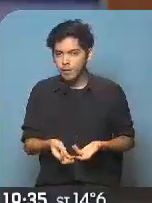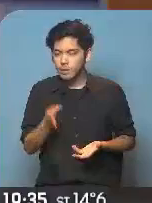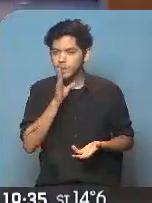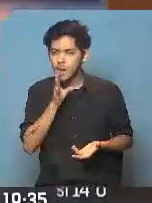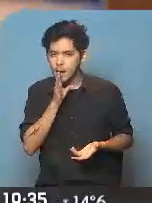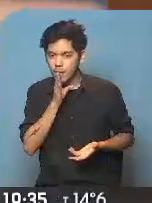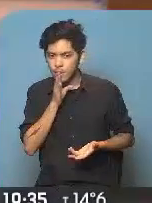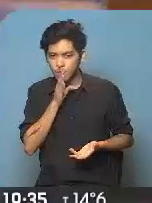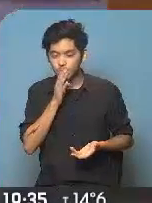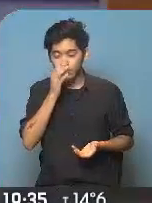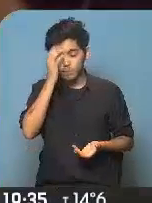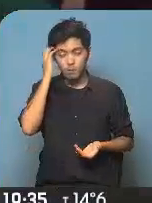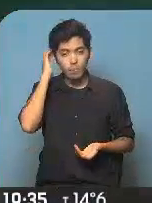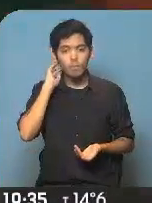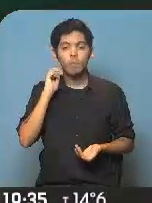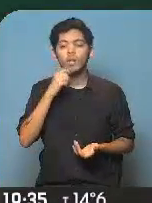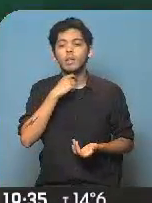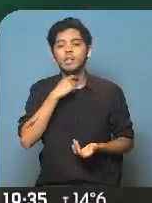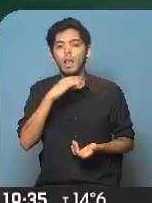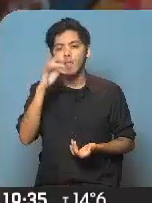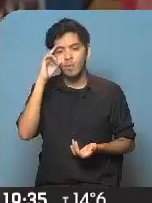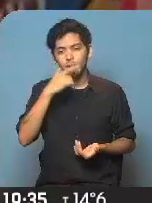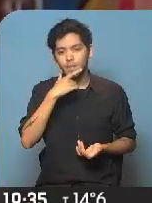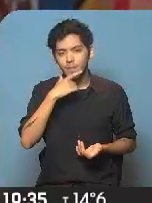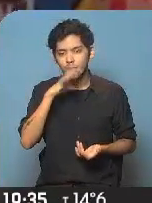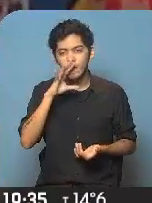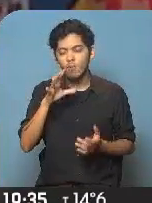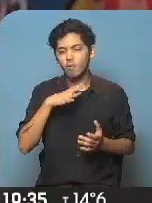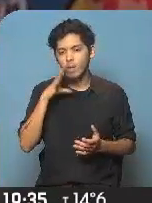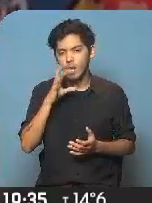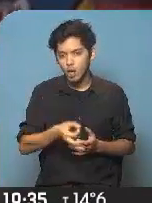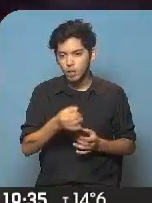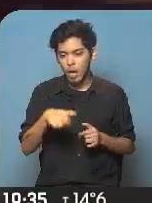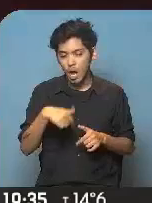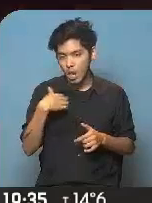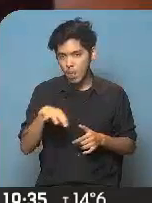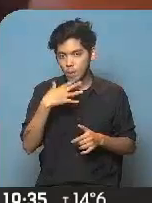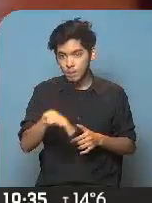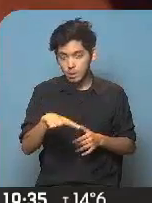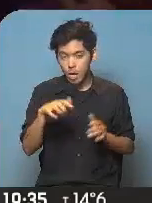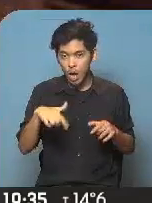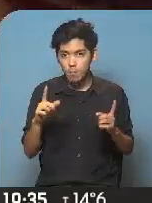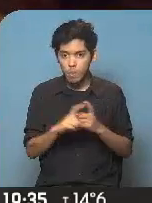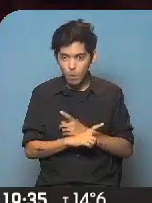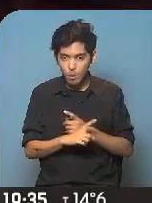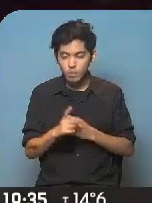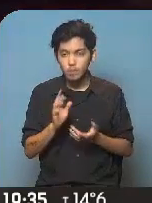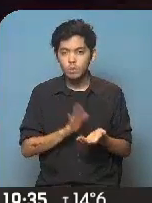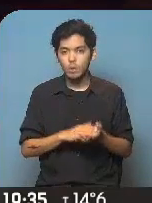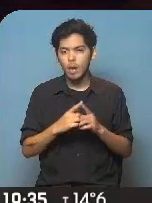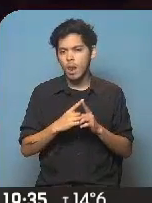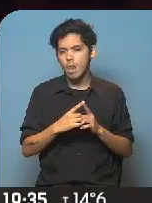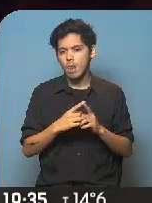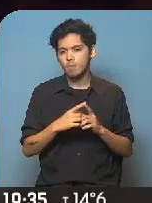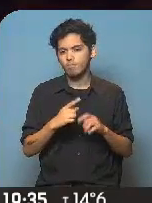a Israel, en definitiva, a los palestinos? Quieren deslegitimizar al Estado de Israel. Es decir, acá lo que tenemos que entender es que hay un conflicto de larga data,